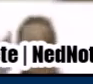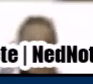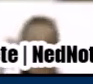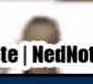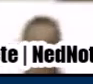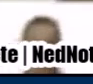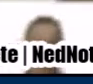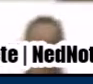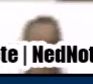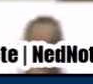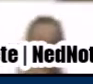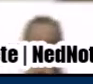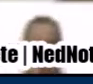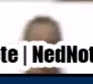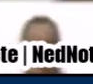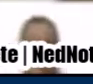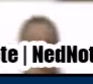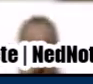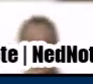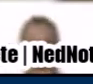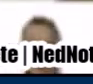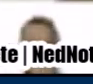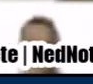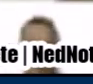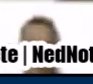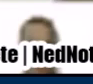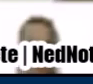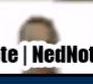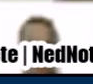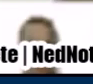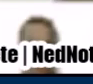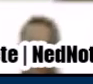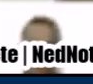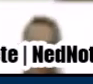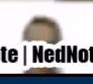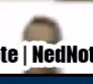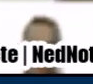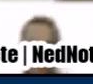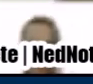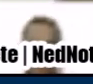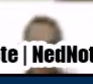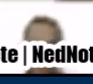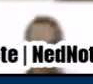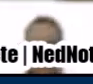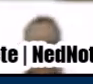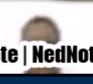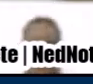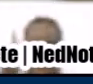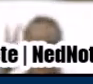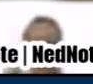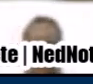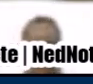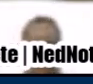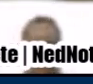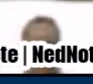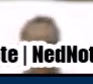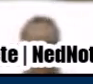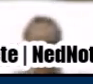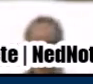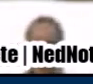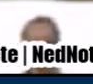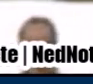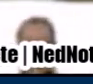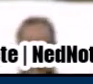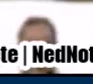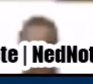solamente ha sido eso, lo hemos demostrado, lo han demostrado los diputados, la ciudadanía, el pueblo de Venezuela, los periodistas, por cierto, han